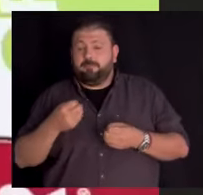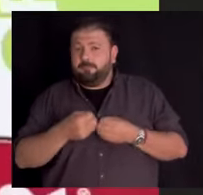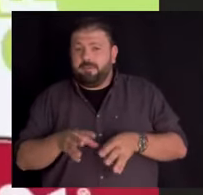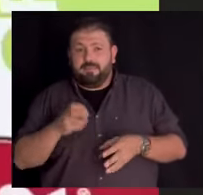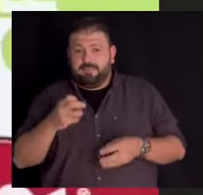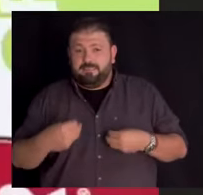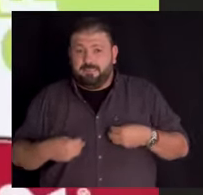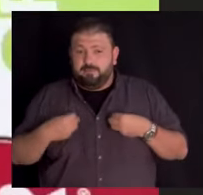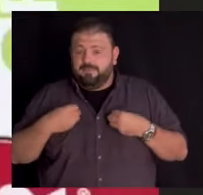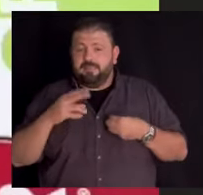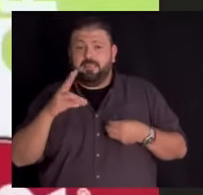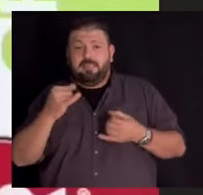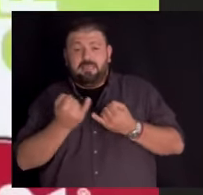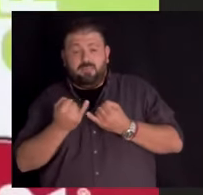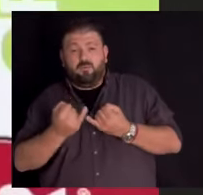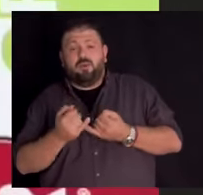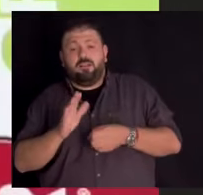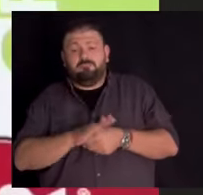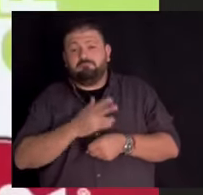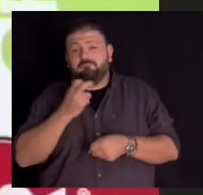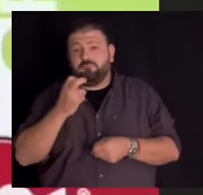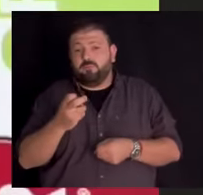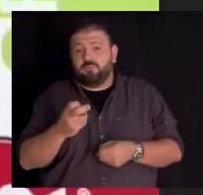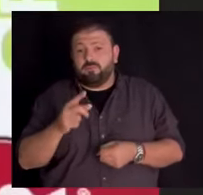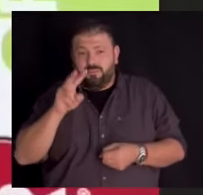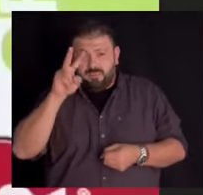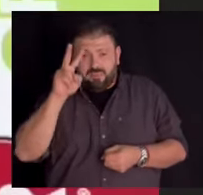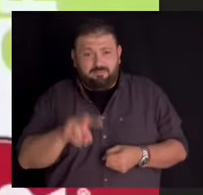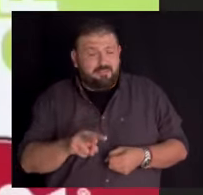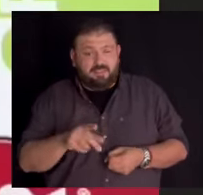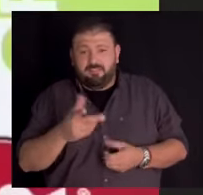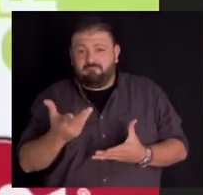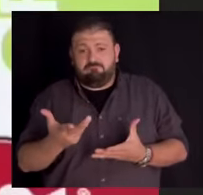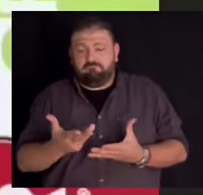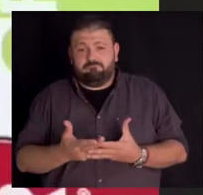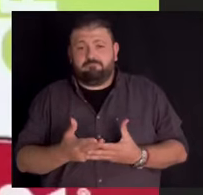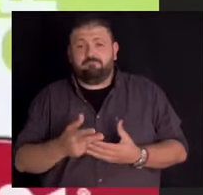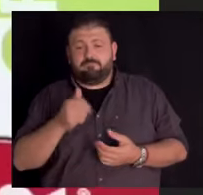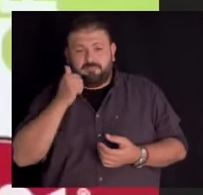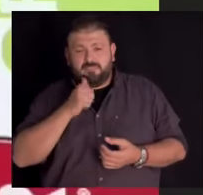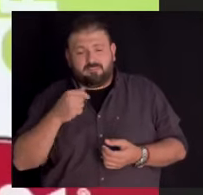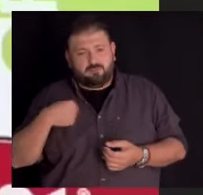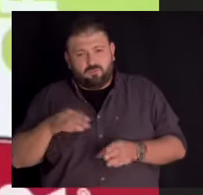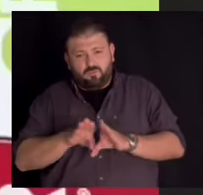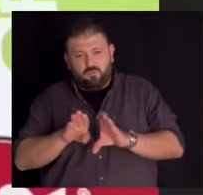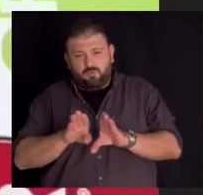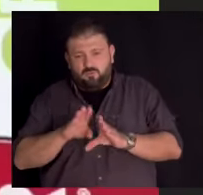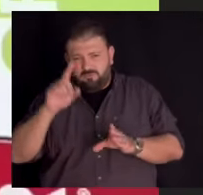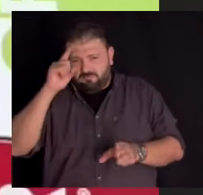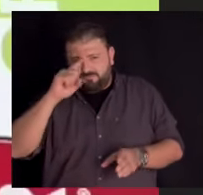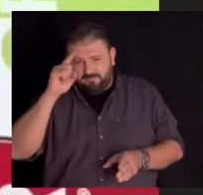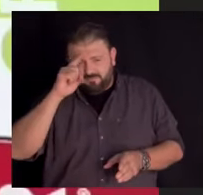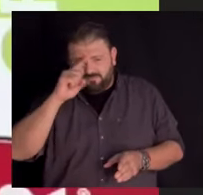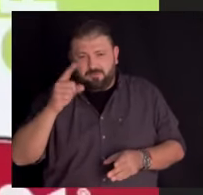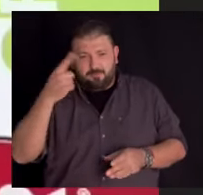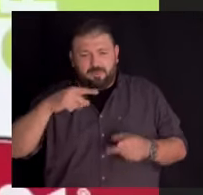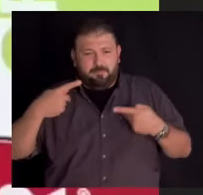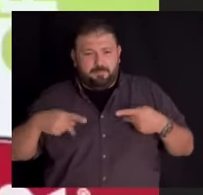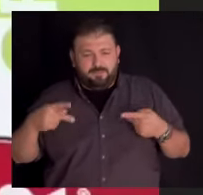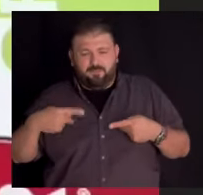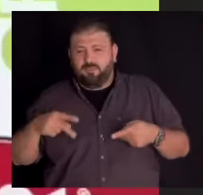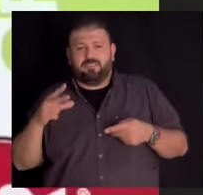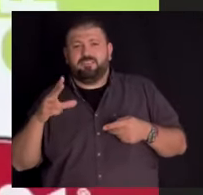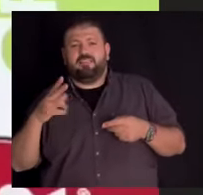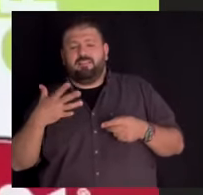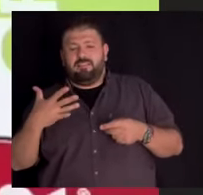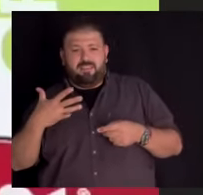participar. Así que esta sería como mi recomendación para el estrés: es solo sé un